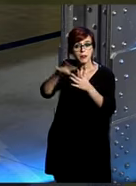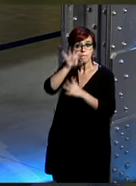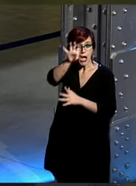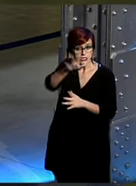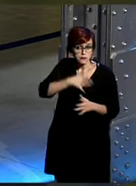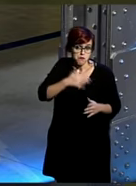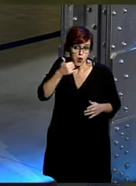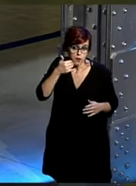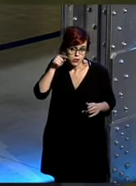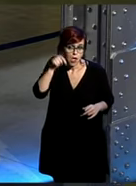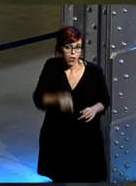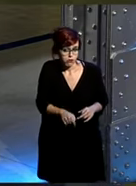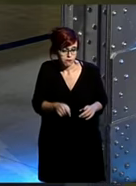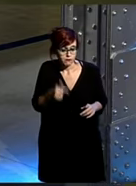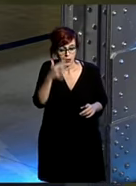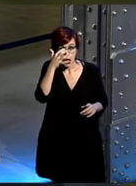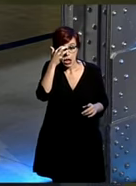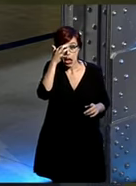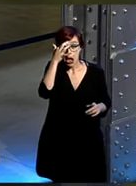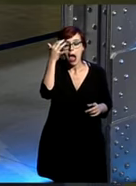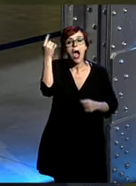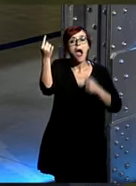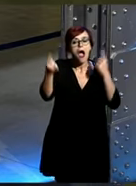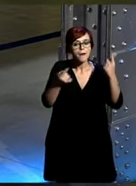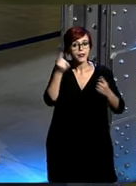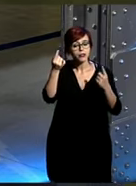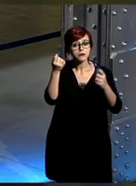en el que estamos. Con lo cual, incluso en empleos,